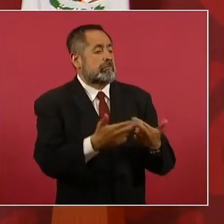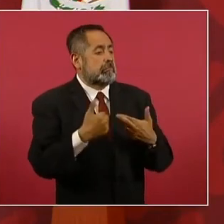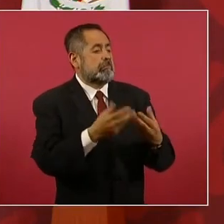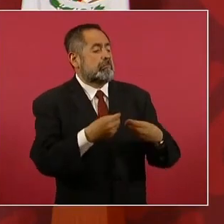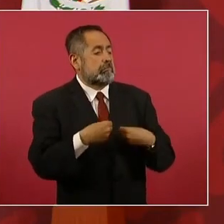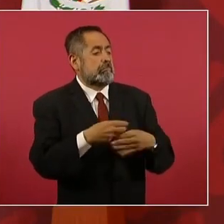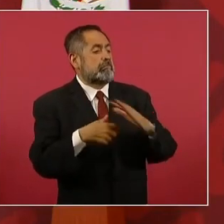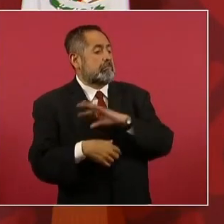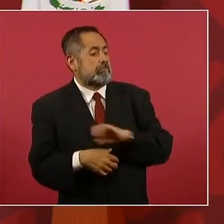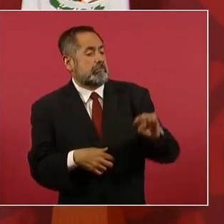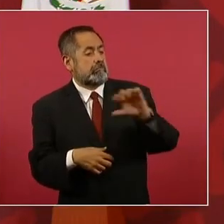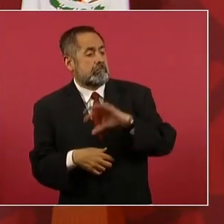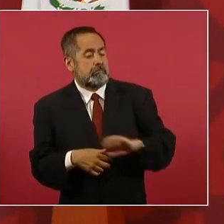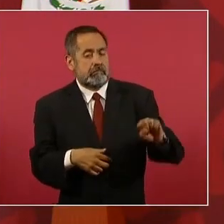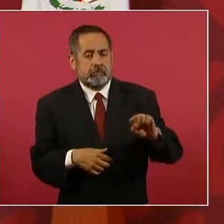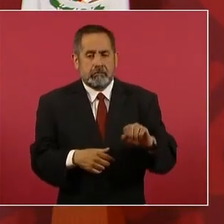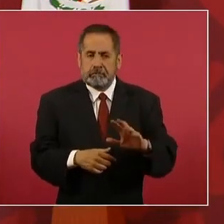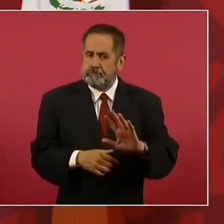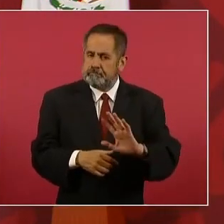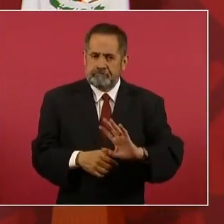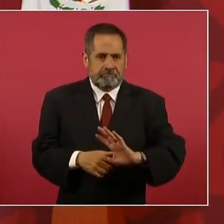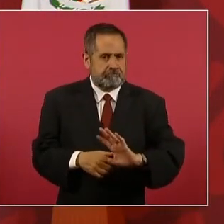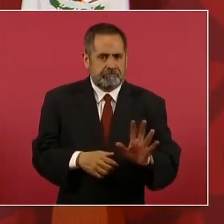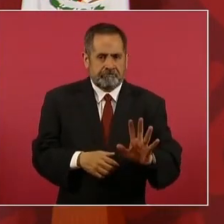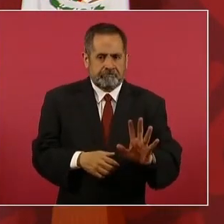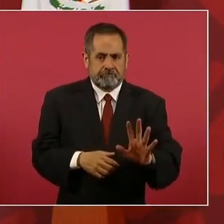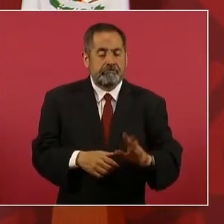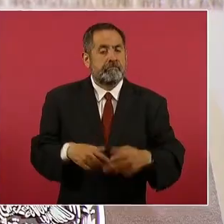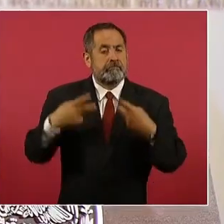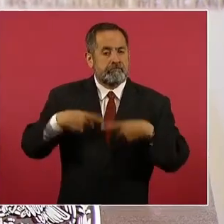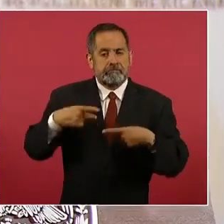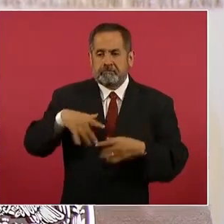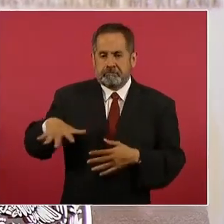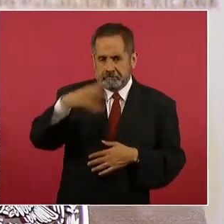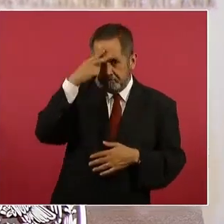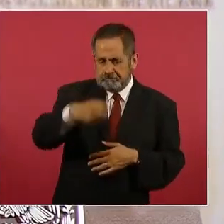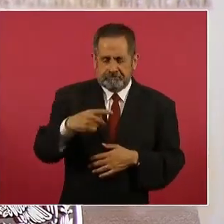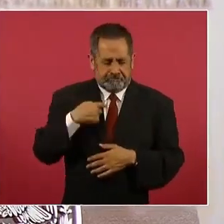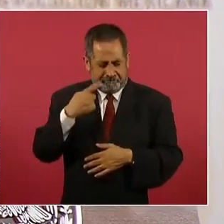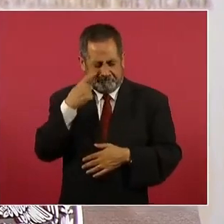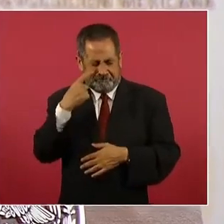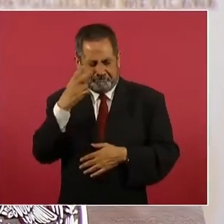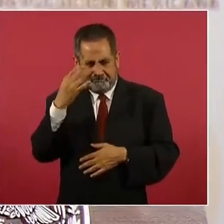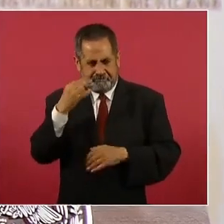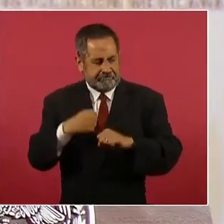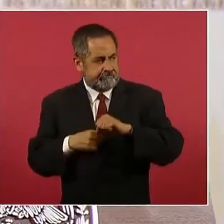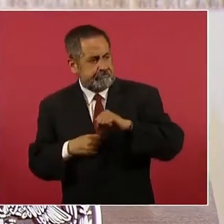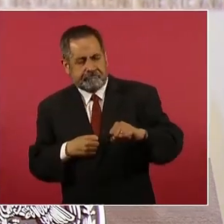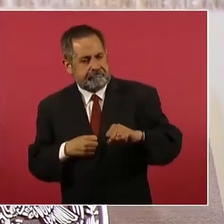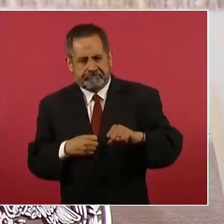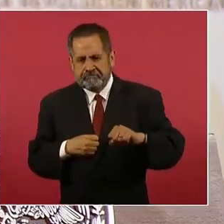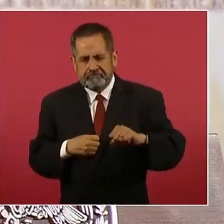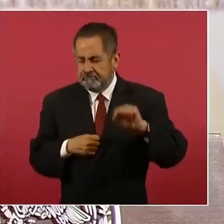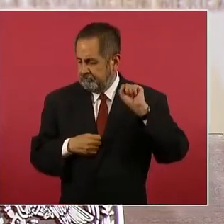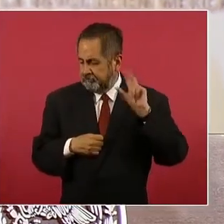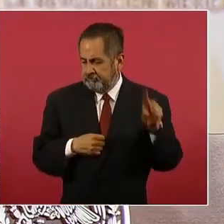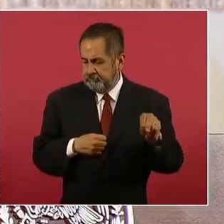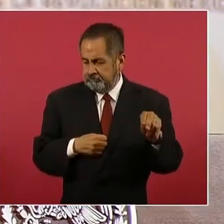pero el pueblo de México es mucha pieza